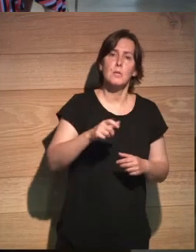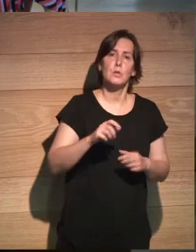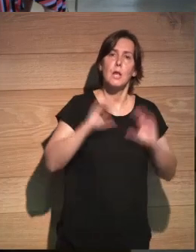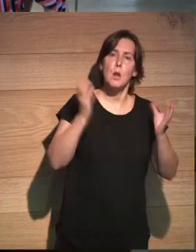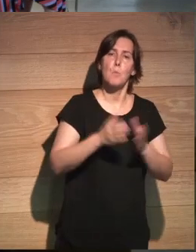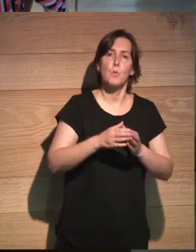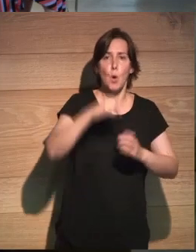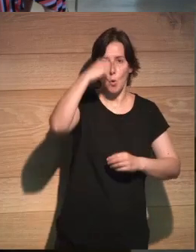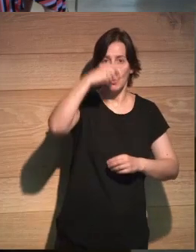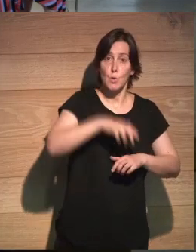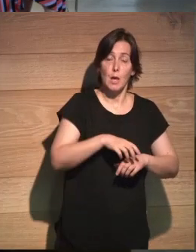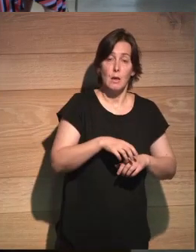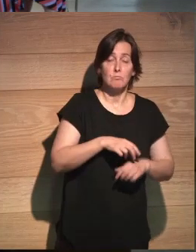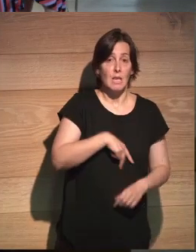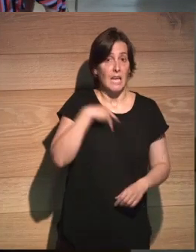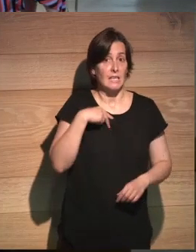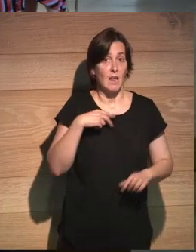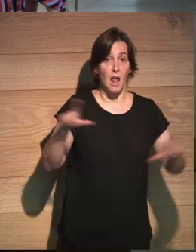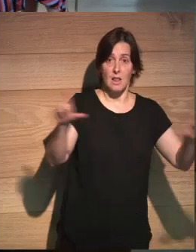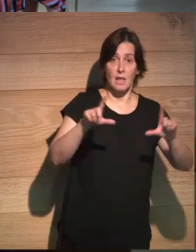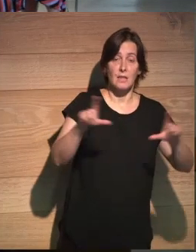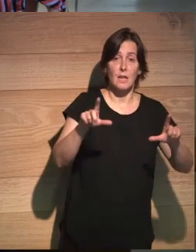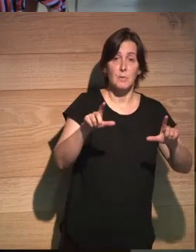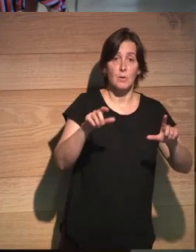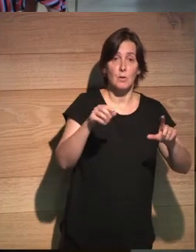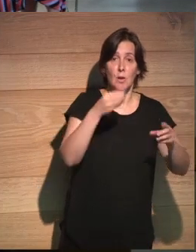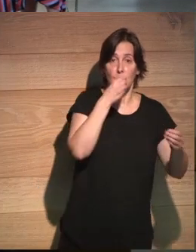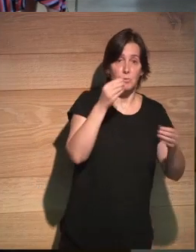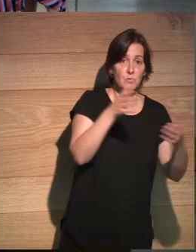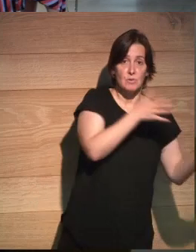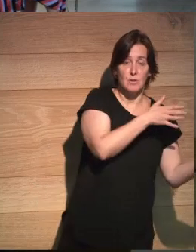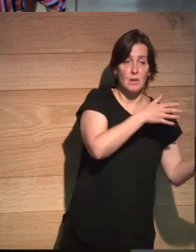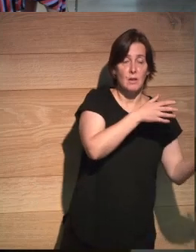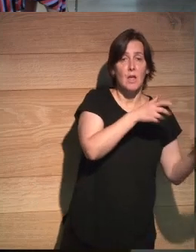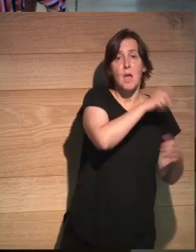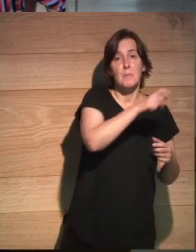la cultura, en general en televisión, han sido sustituidos por los charlatanes, ¿no?